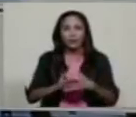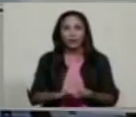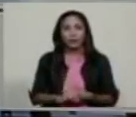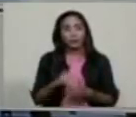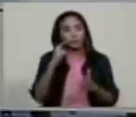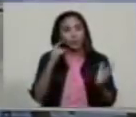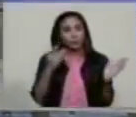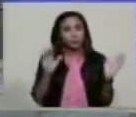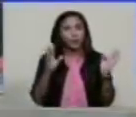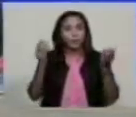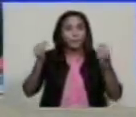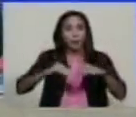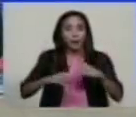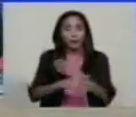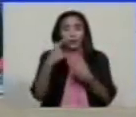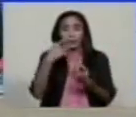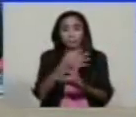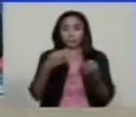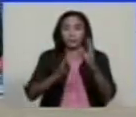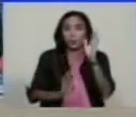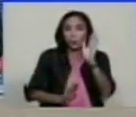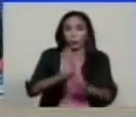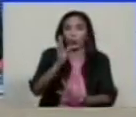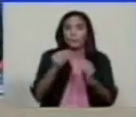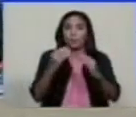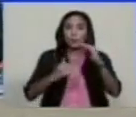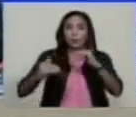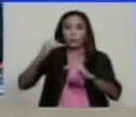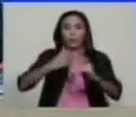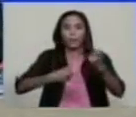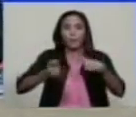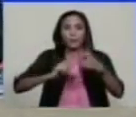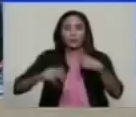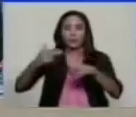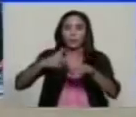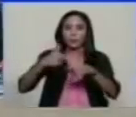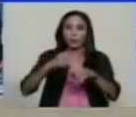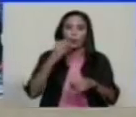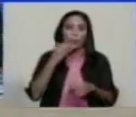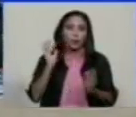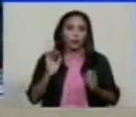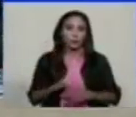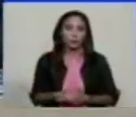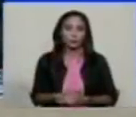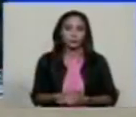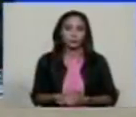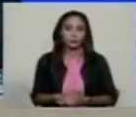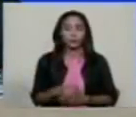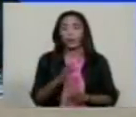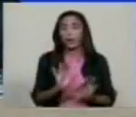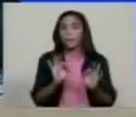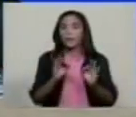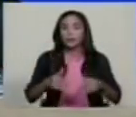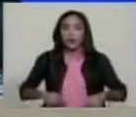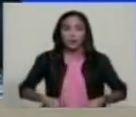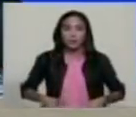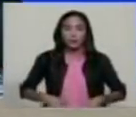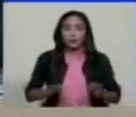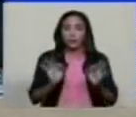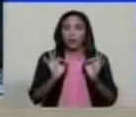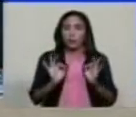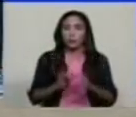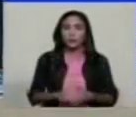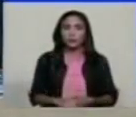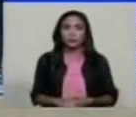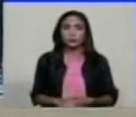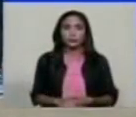tenemos que ser aún más exitosos en lo comercial, donde nunca hemos puesto un empeño especial.